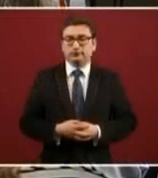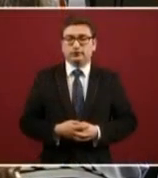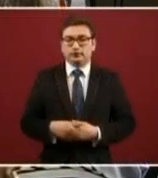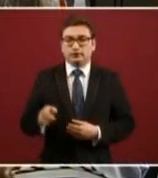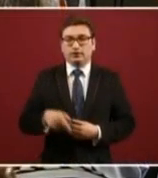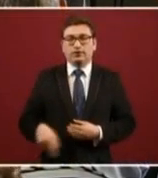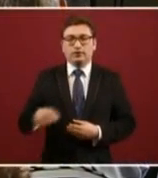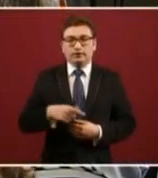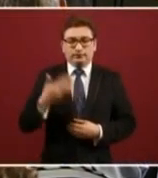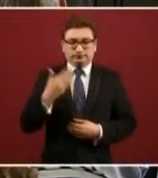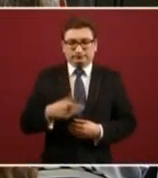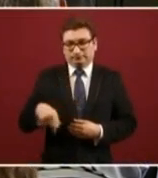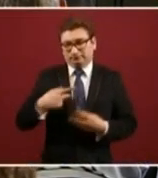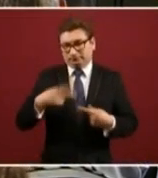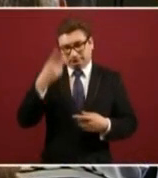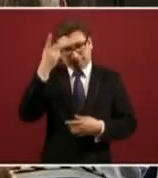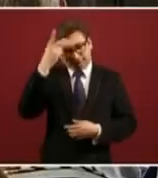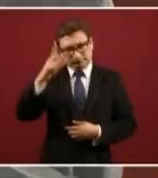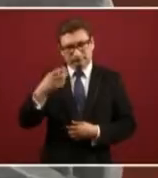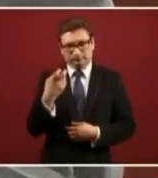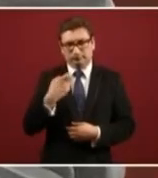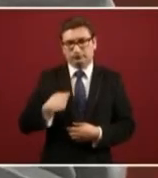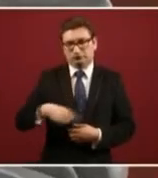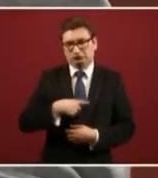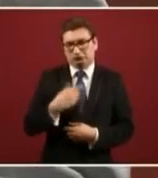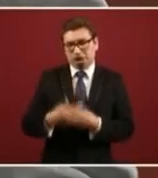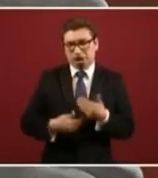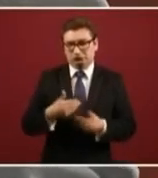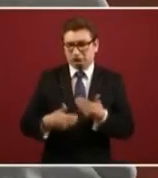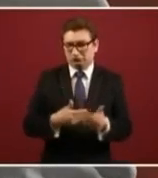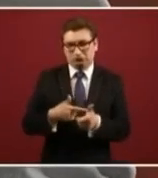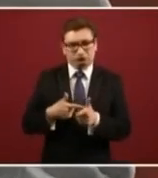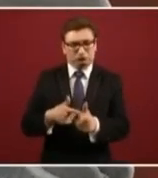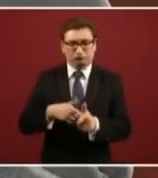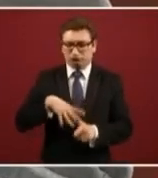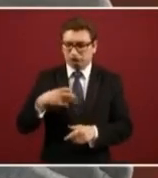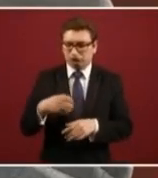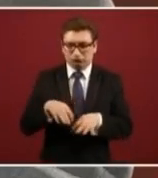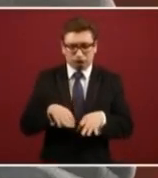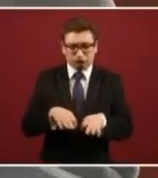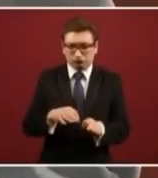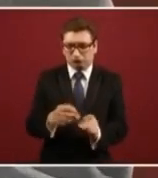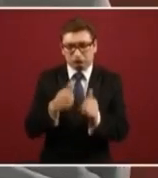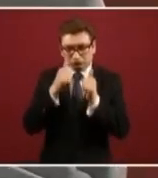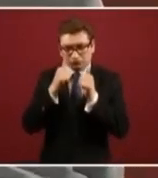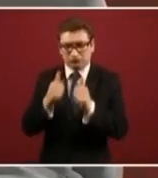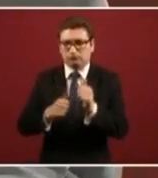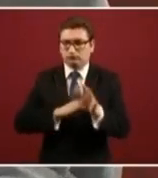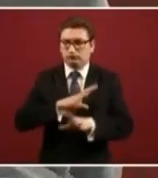de los legítimos propietarios. Entonces, esto va a seguir trabajando, sí, con mucho gusto